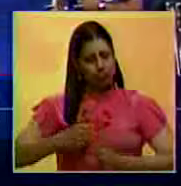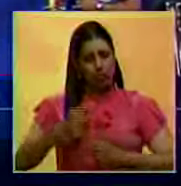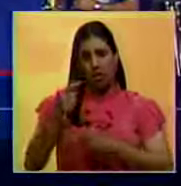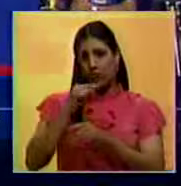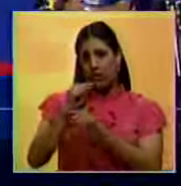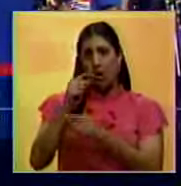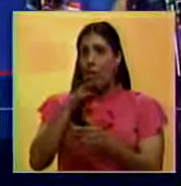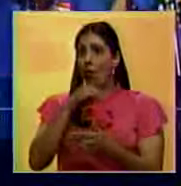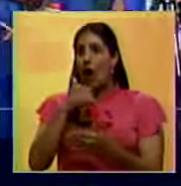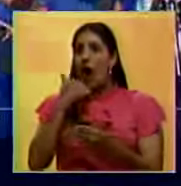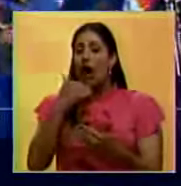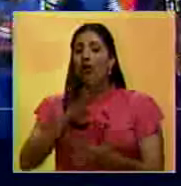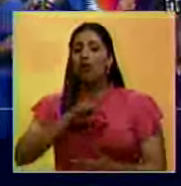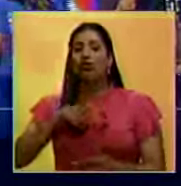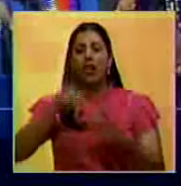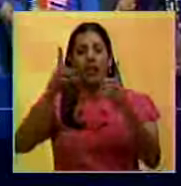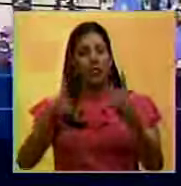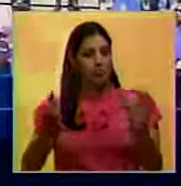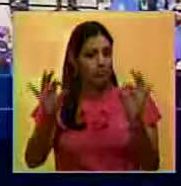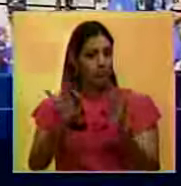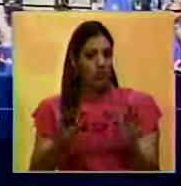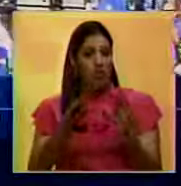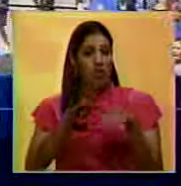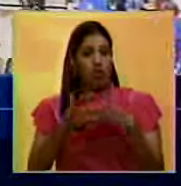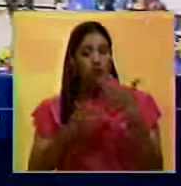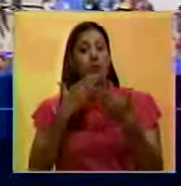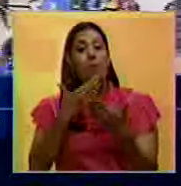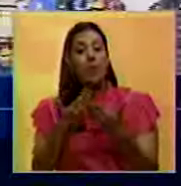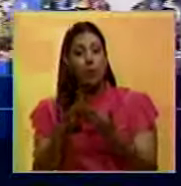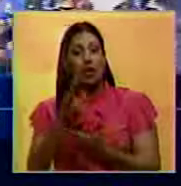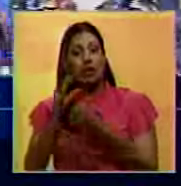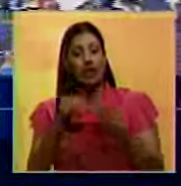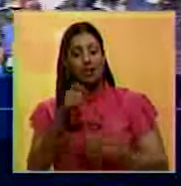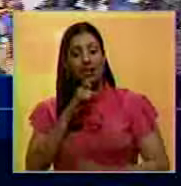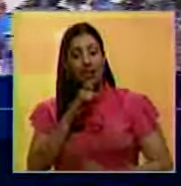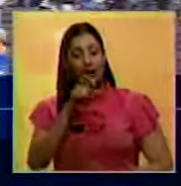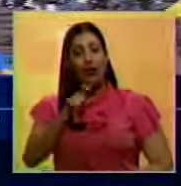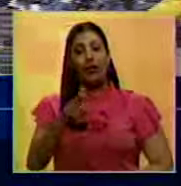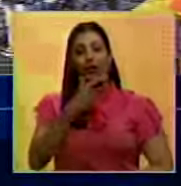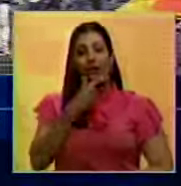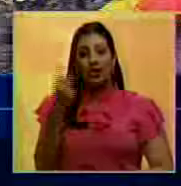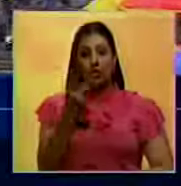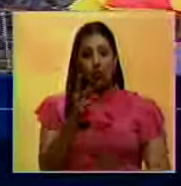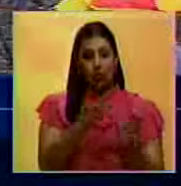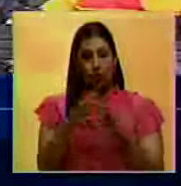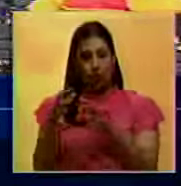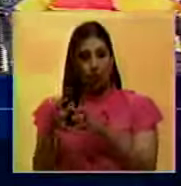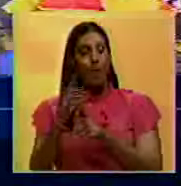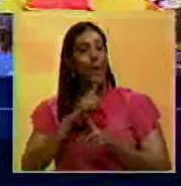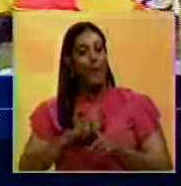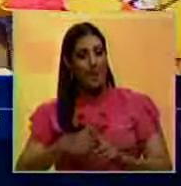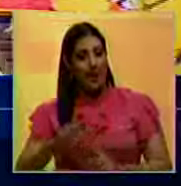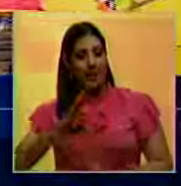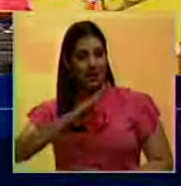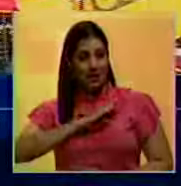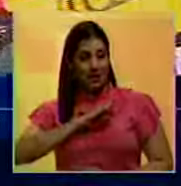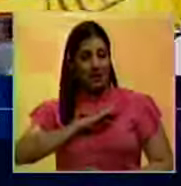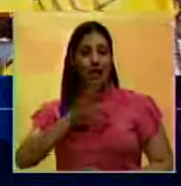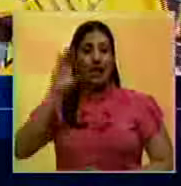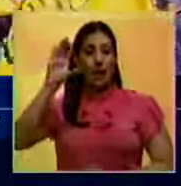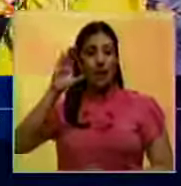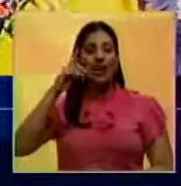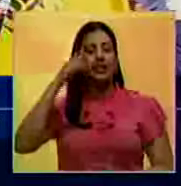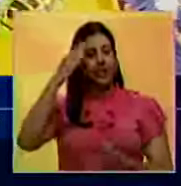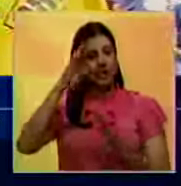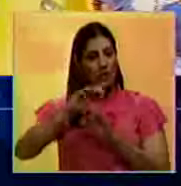hasta ahora no ha tomado ninguna decisión sobre los planteamientos que le hicieron los facilitadores a ambos sectores, pero que al tenerla, el país